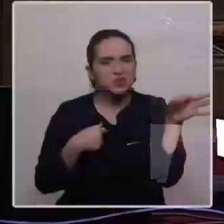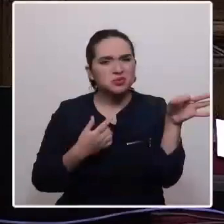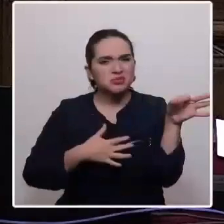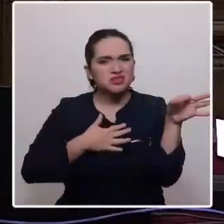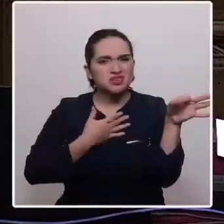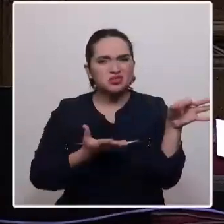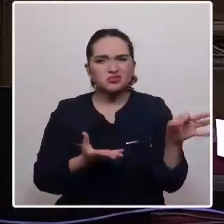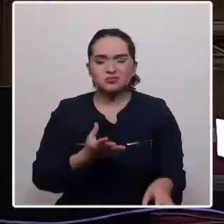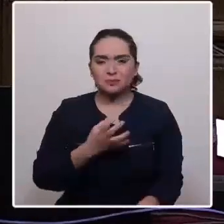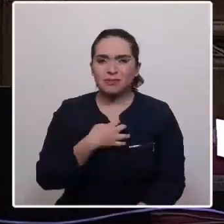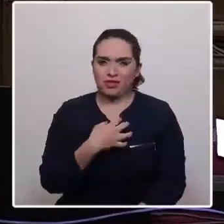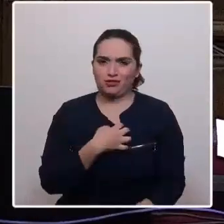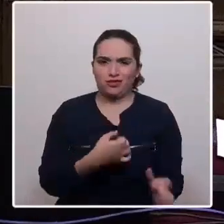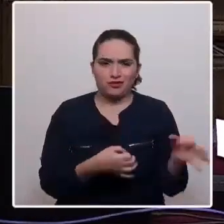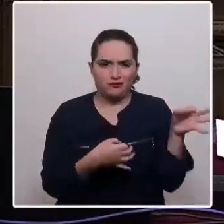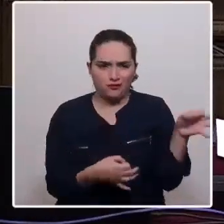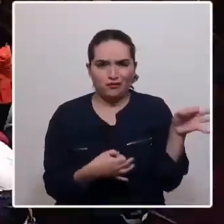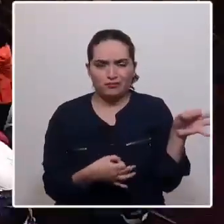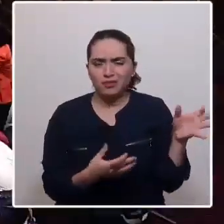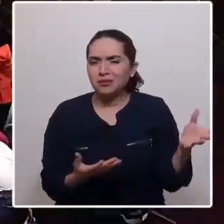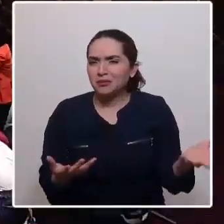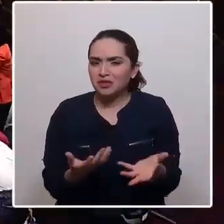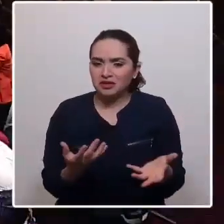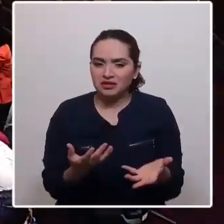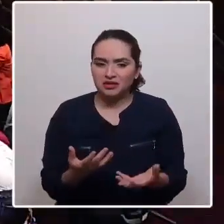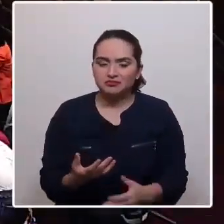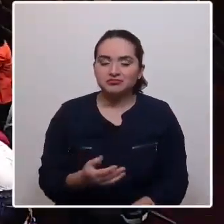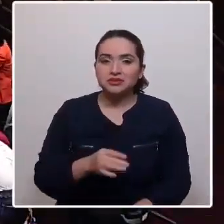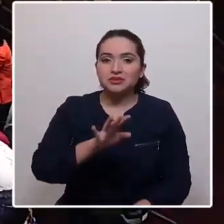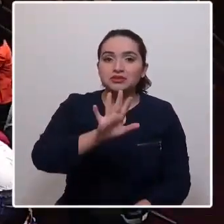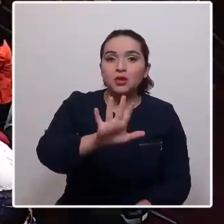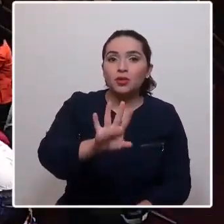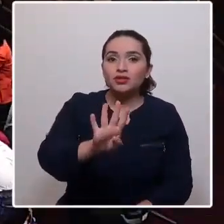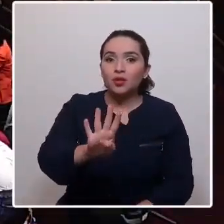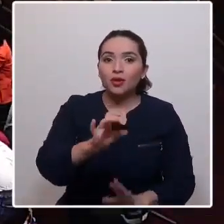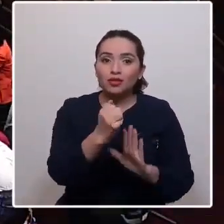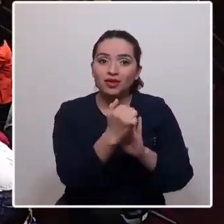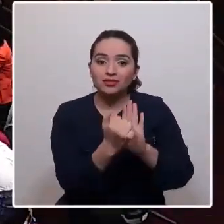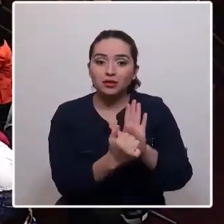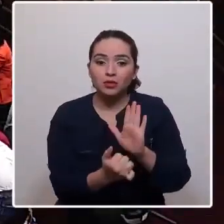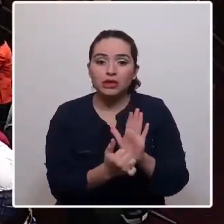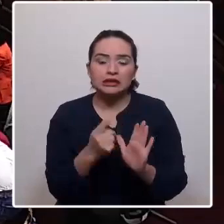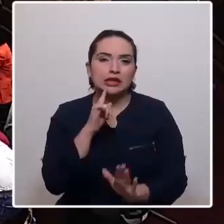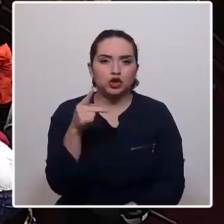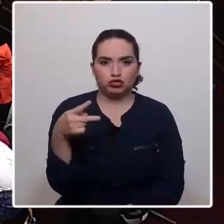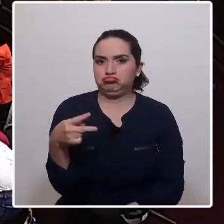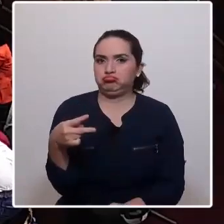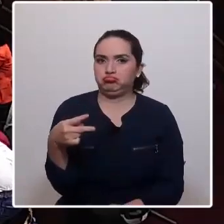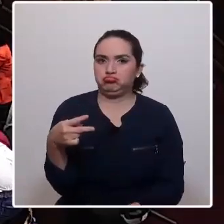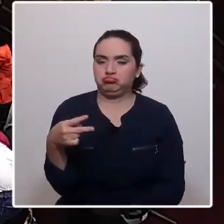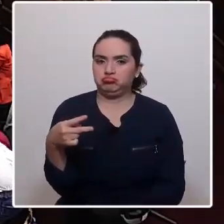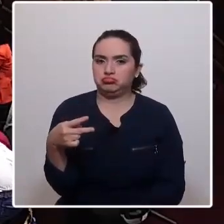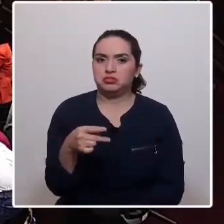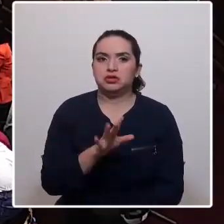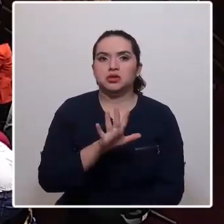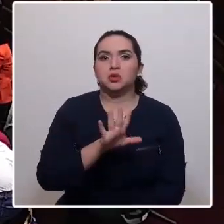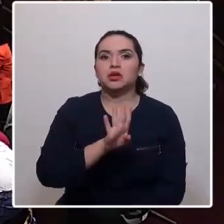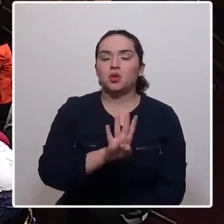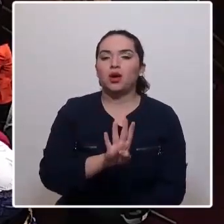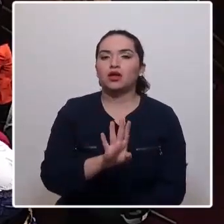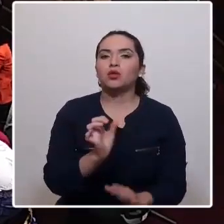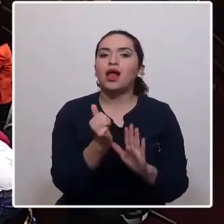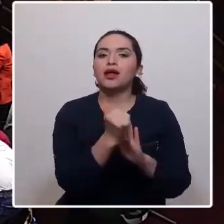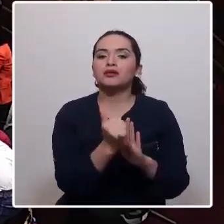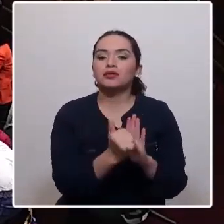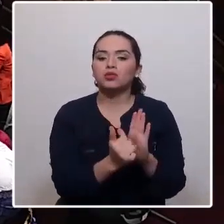temor, puesto que veo que estos 54 artículos tienen tan solo dos opciones. O son 54 artículos